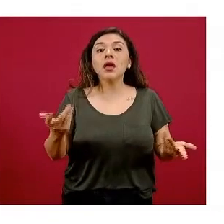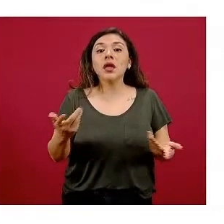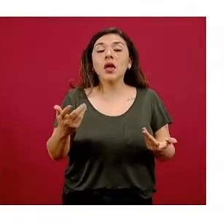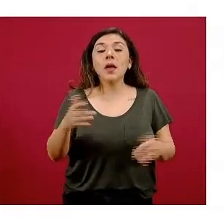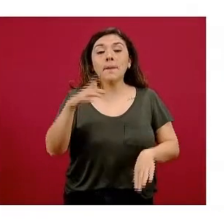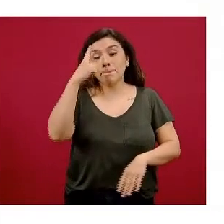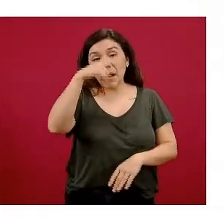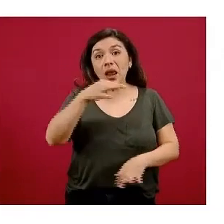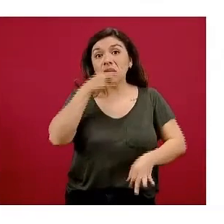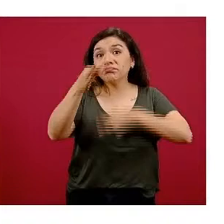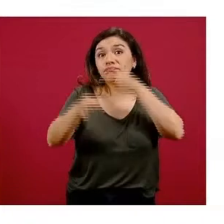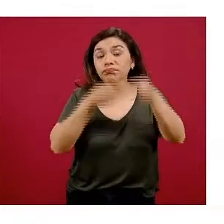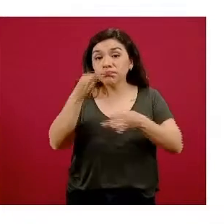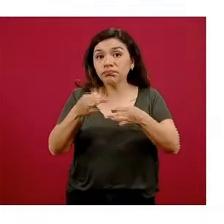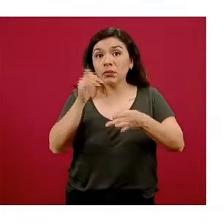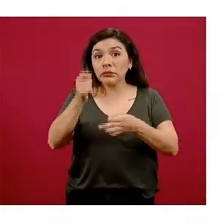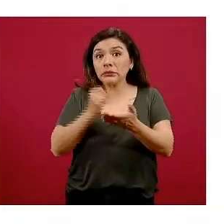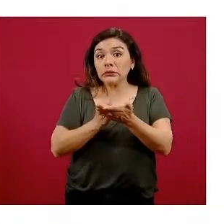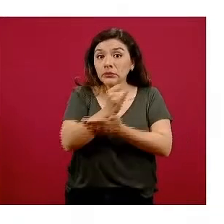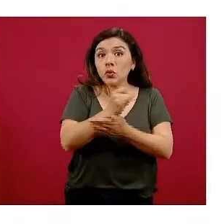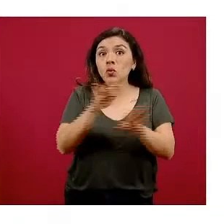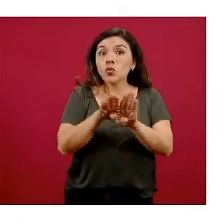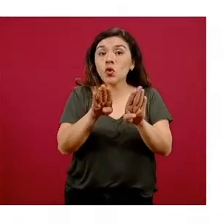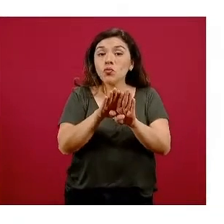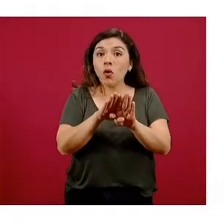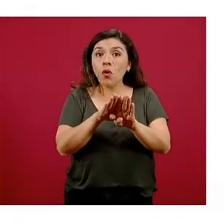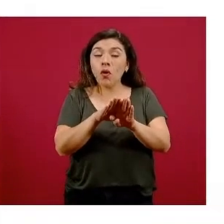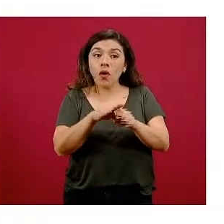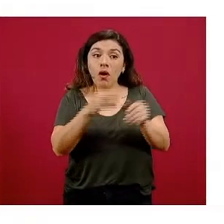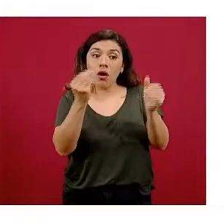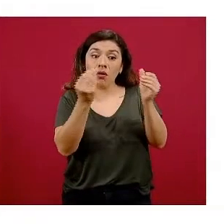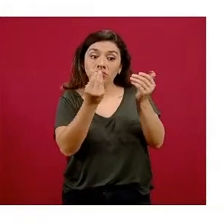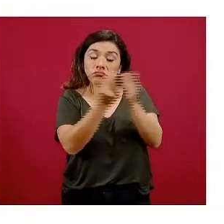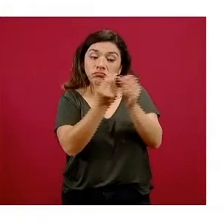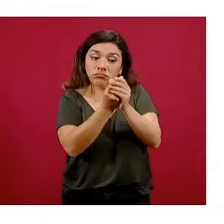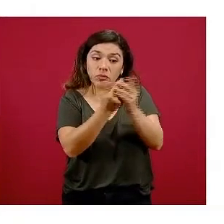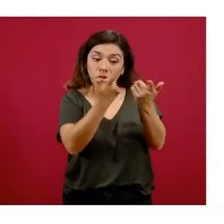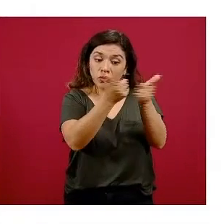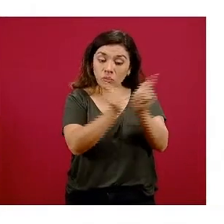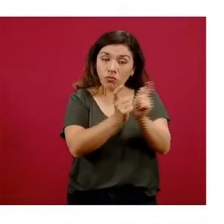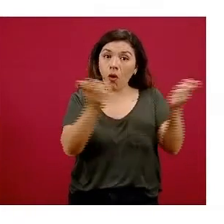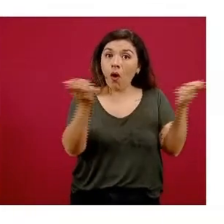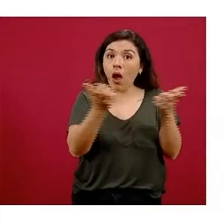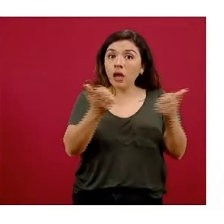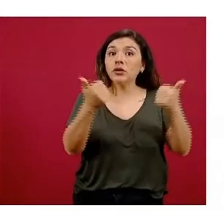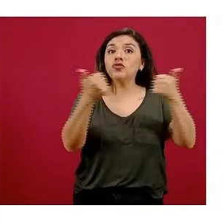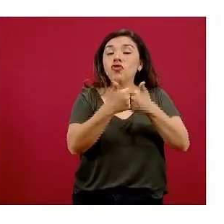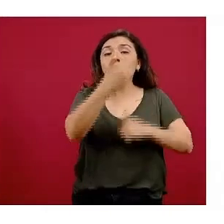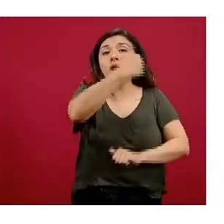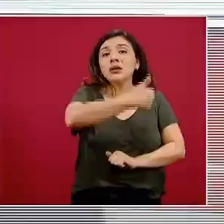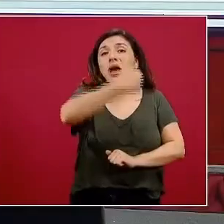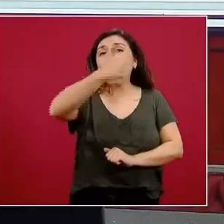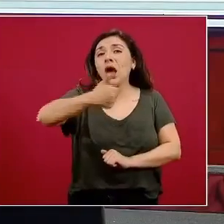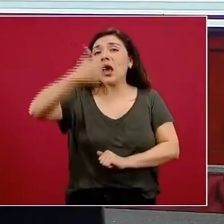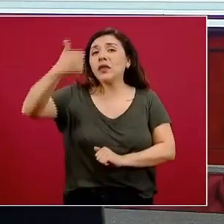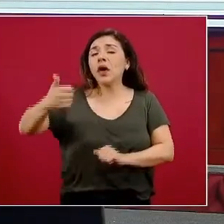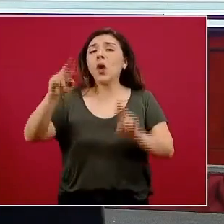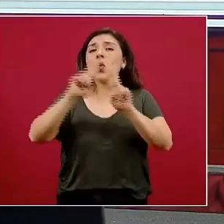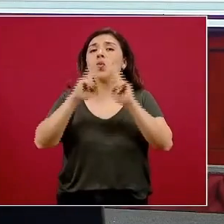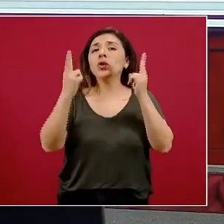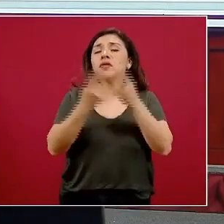la notificación que parte desde la clasificación inicial de estos casos se realiza en cada una de las